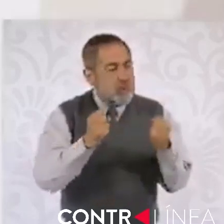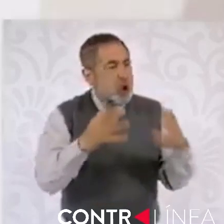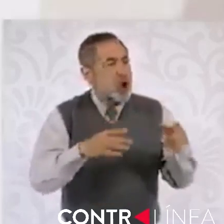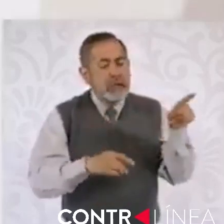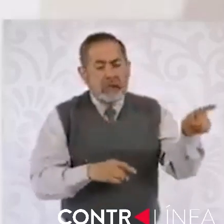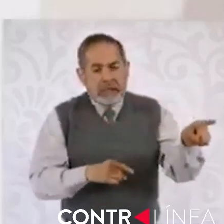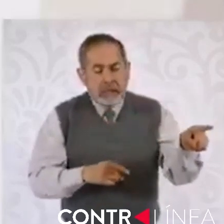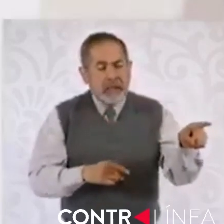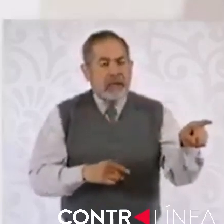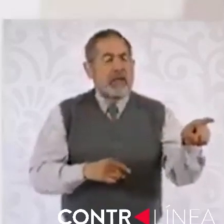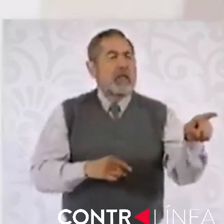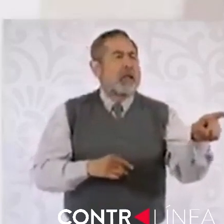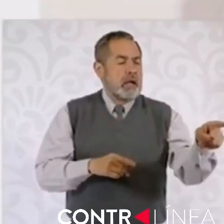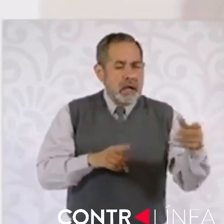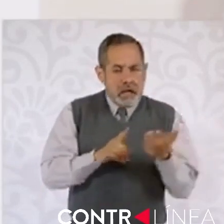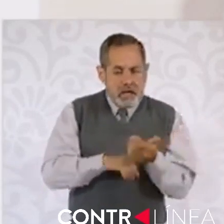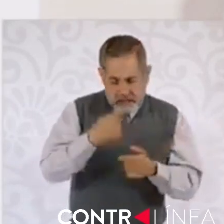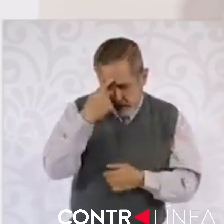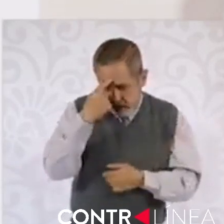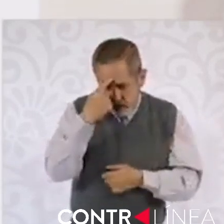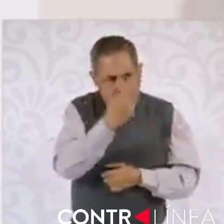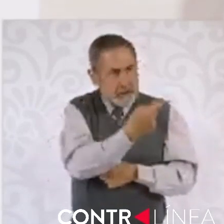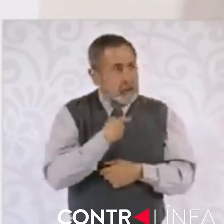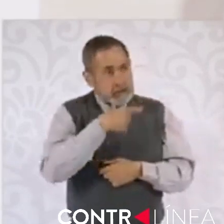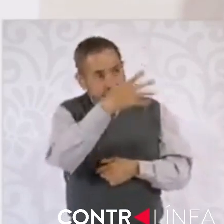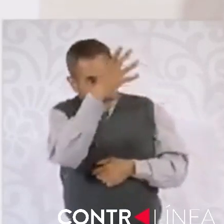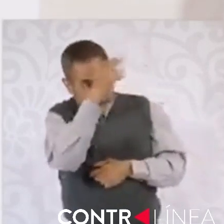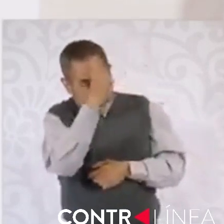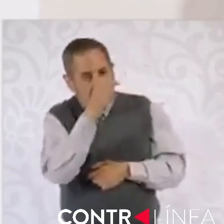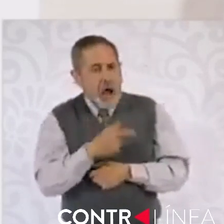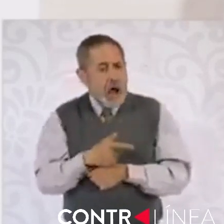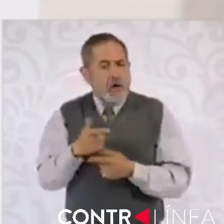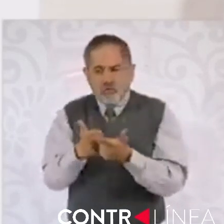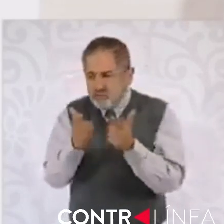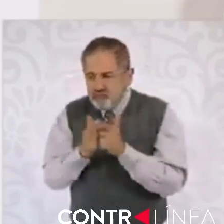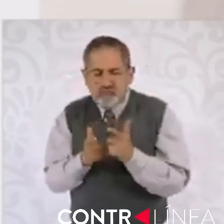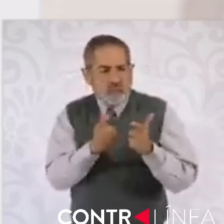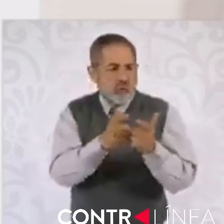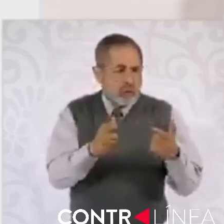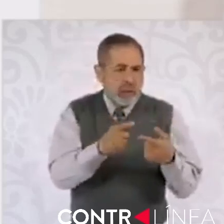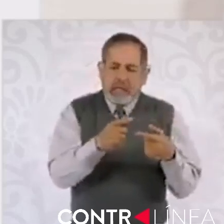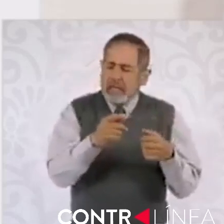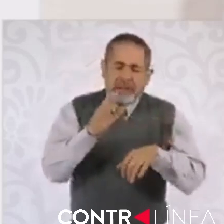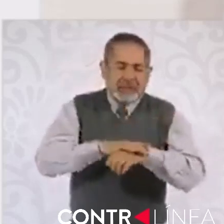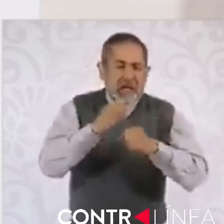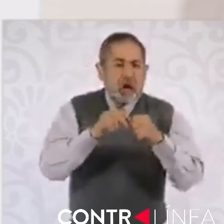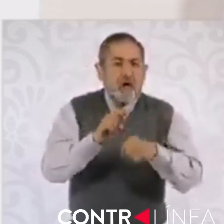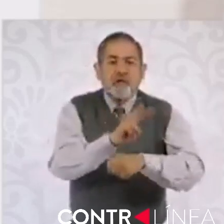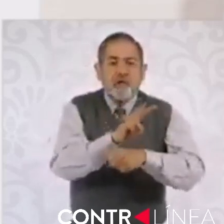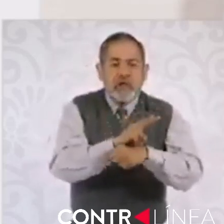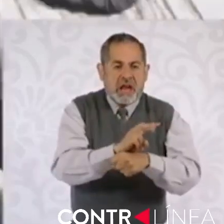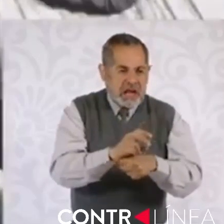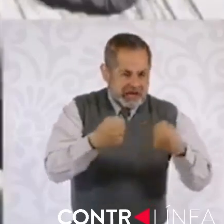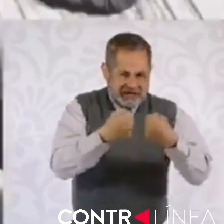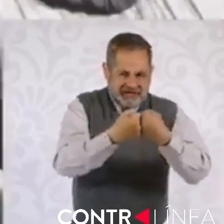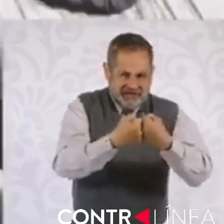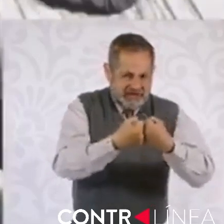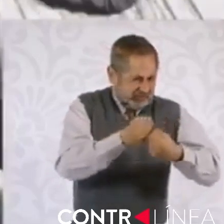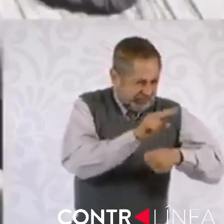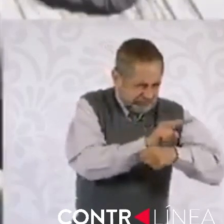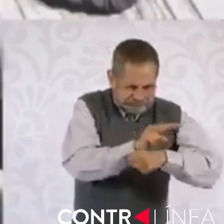Entonces, acordamos eso, pues evidentemente van a estar trabajando, reforzando la frontera para evitar el tráfico de